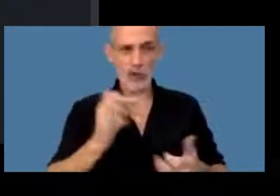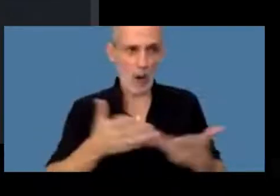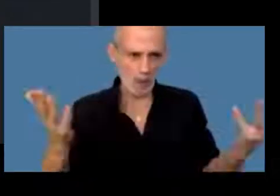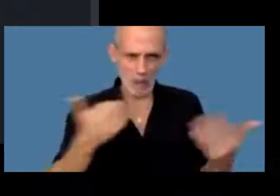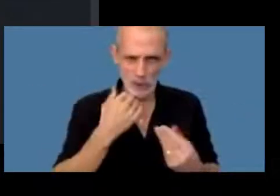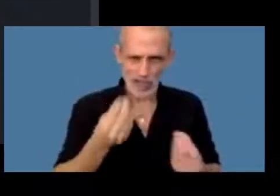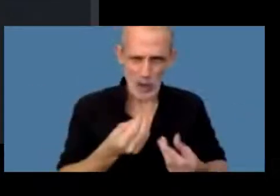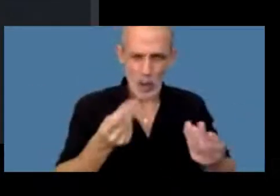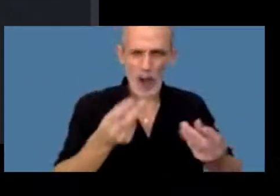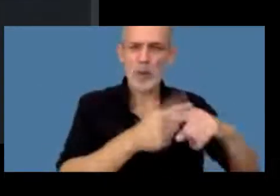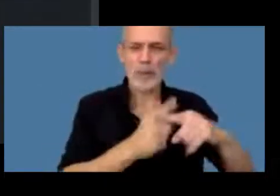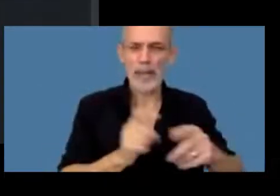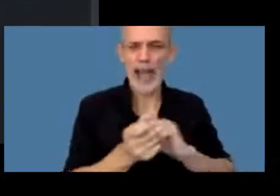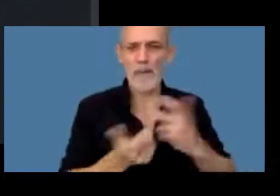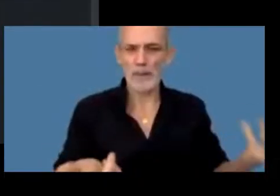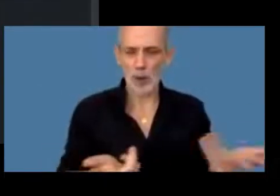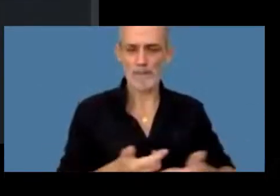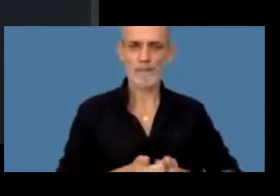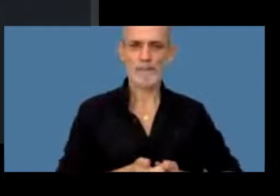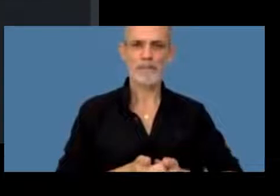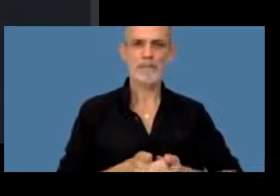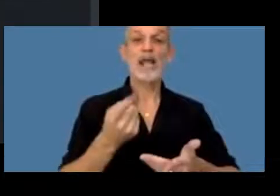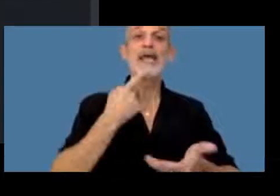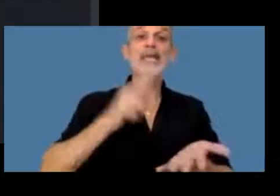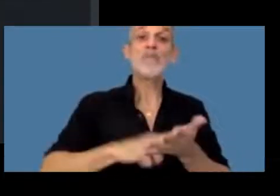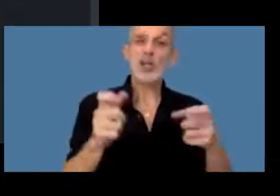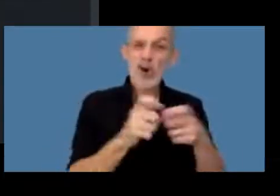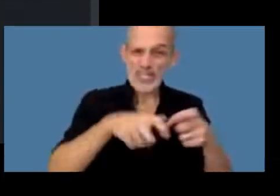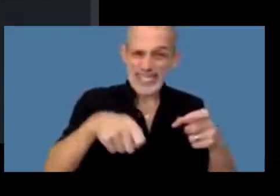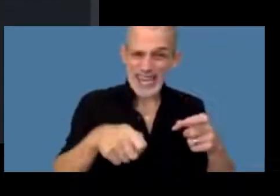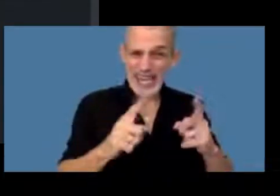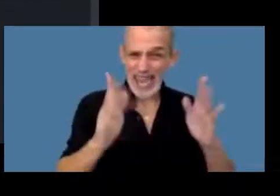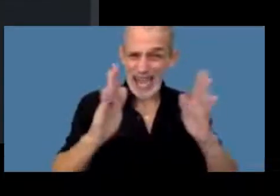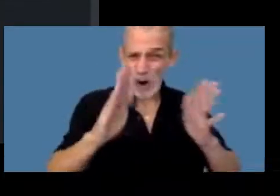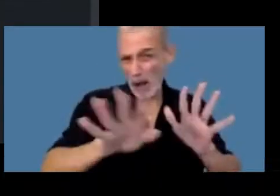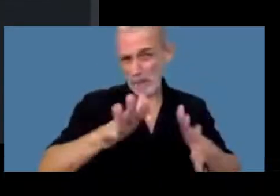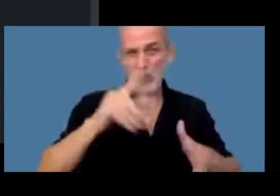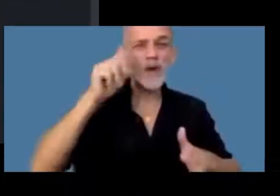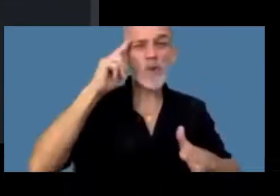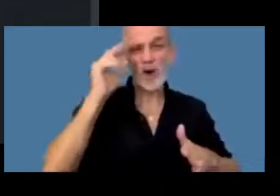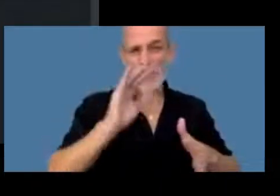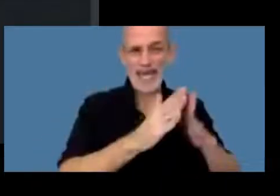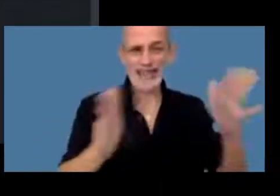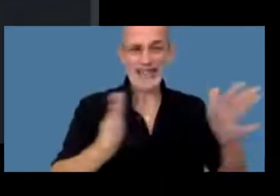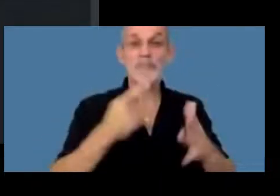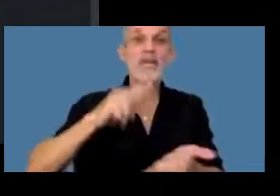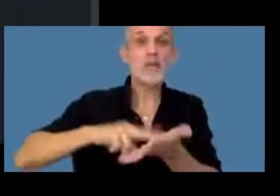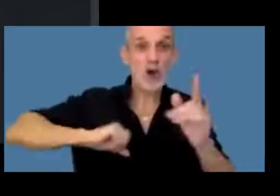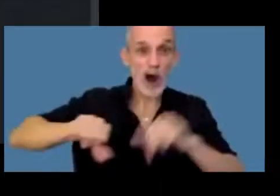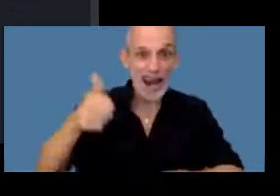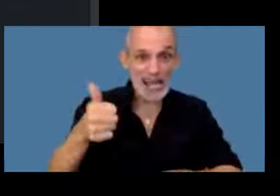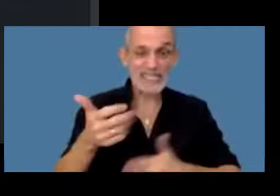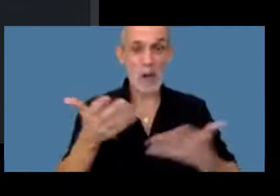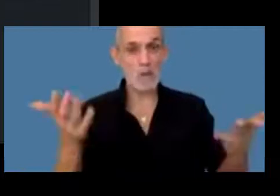hacer el cambio, digamos. El impuesto al cheque, también de esa época, más o menos. Impuesto a las ganancias, en general tuvo